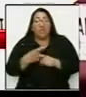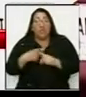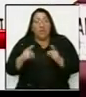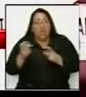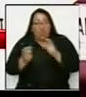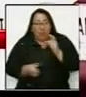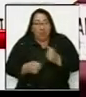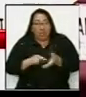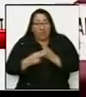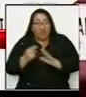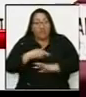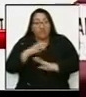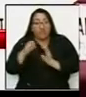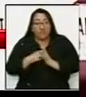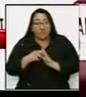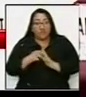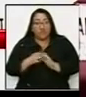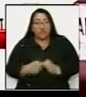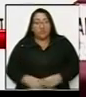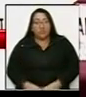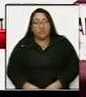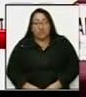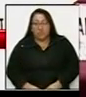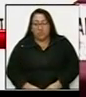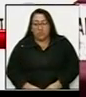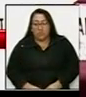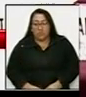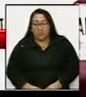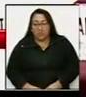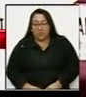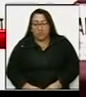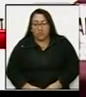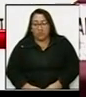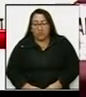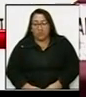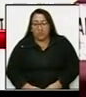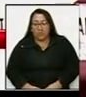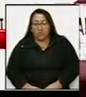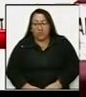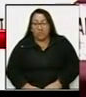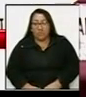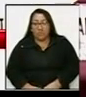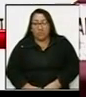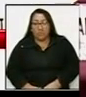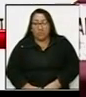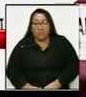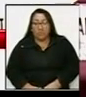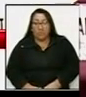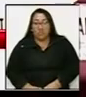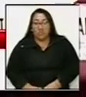el proyecto del Poder Ejecutivo está orientado a subsanar